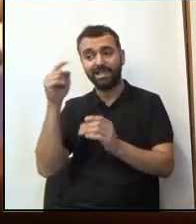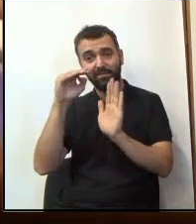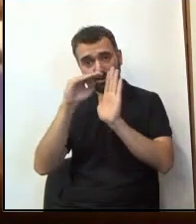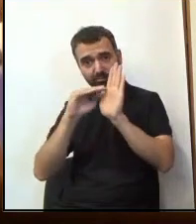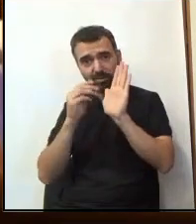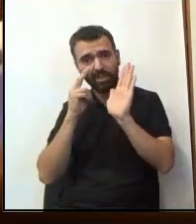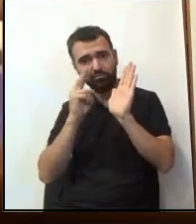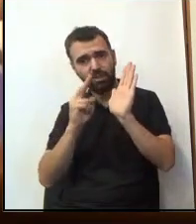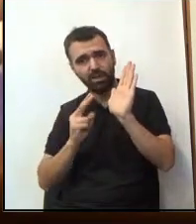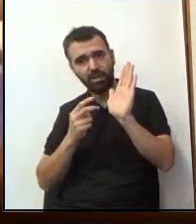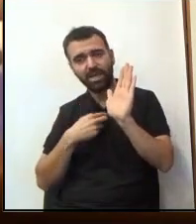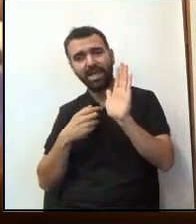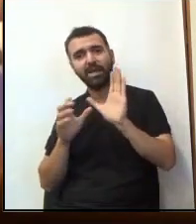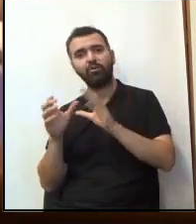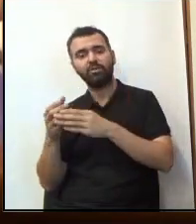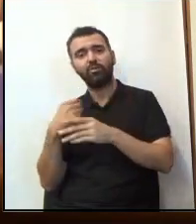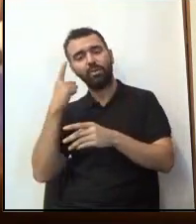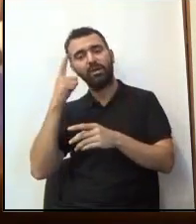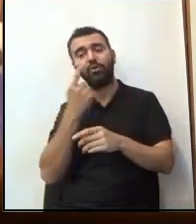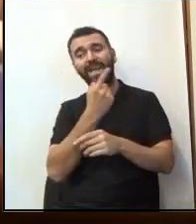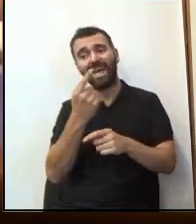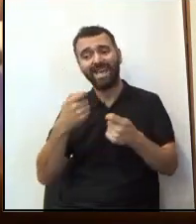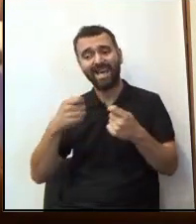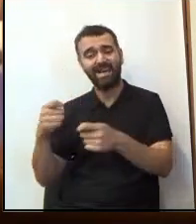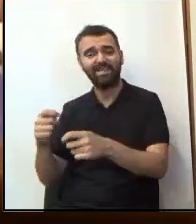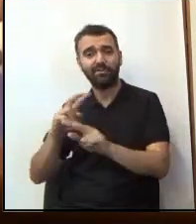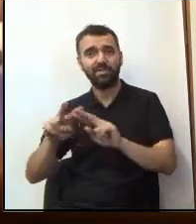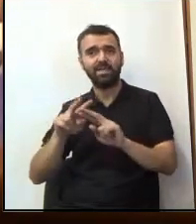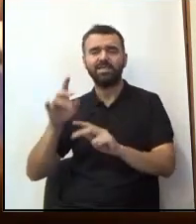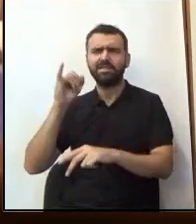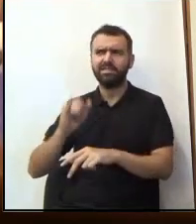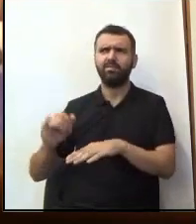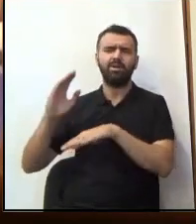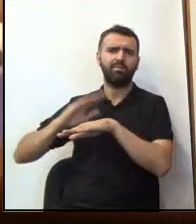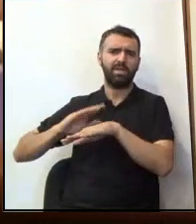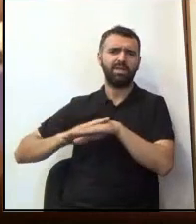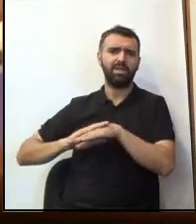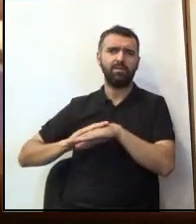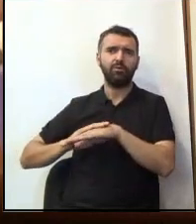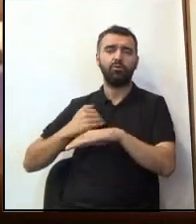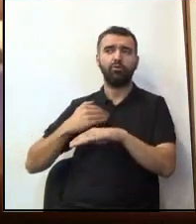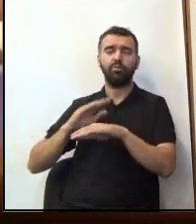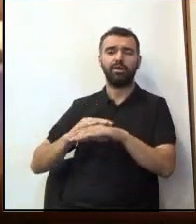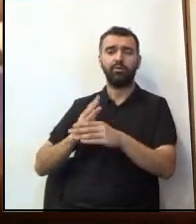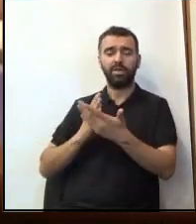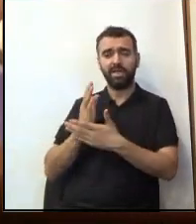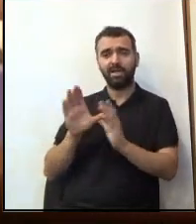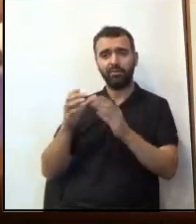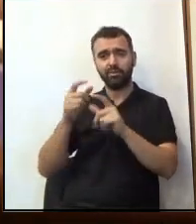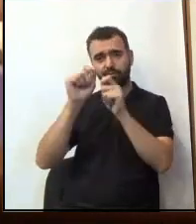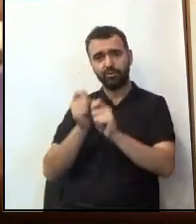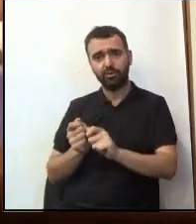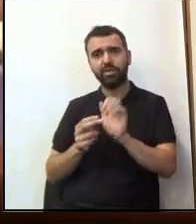en general cada gasto que se hace, siempre pedimos o pido desde la Comisión de Presupuestos que